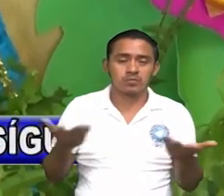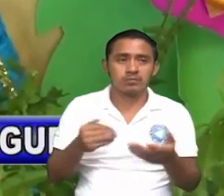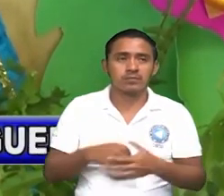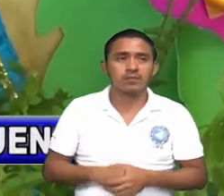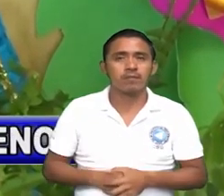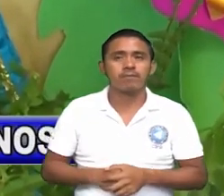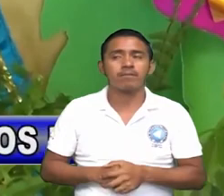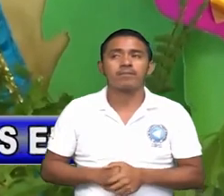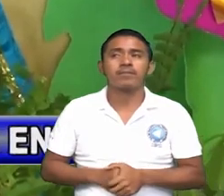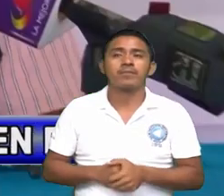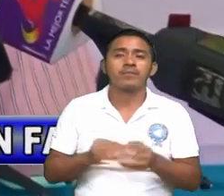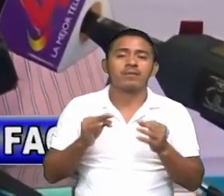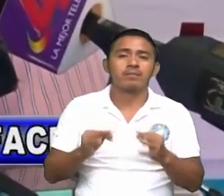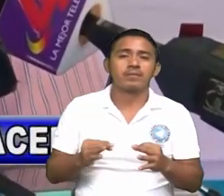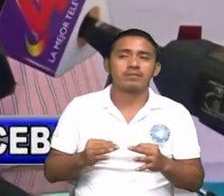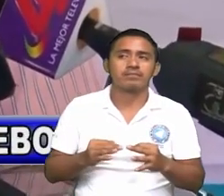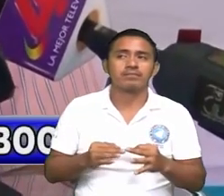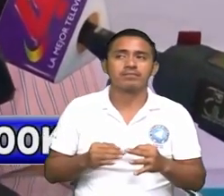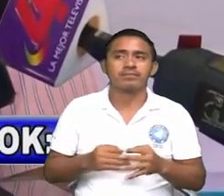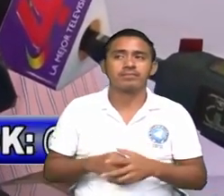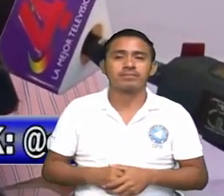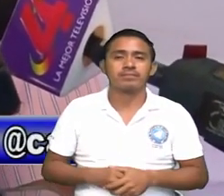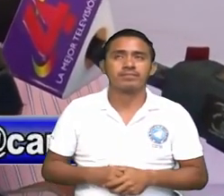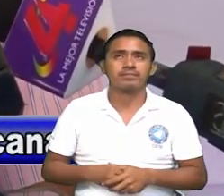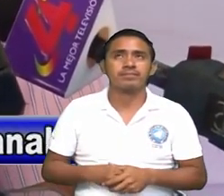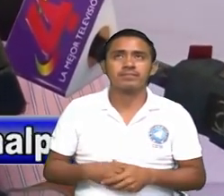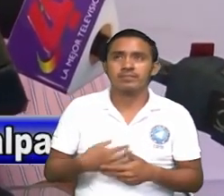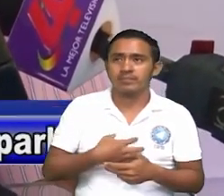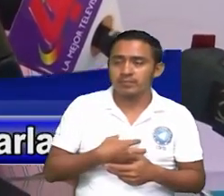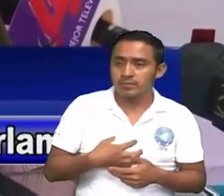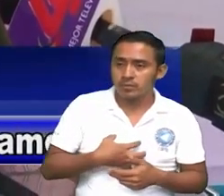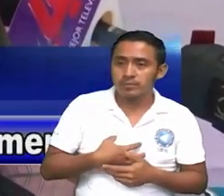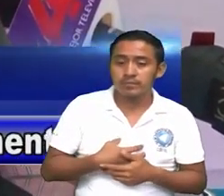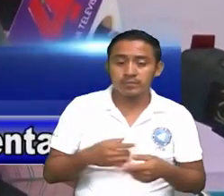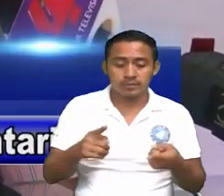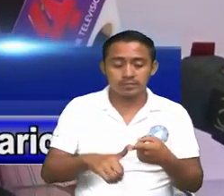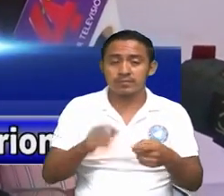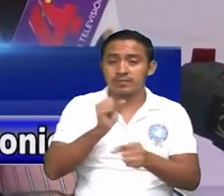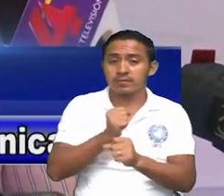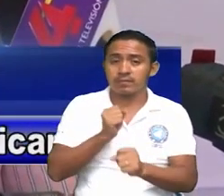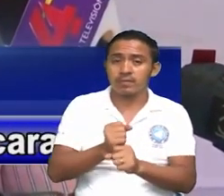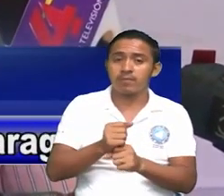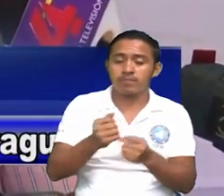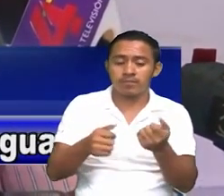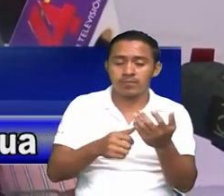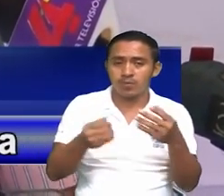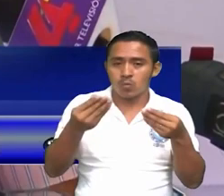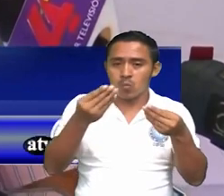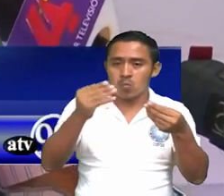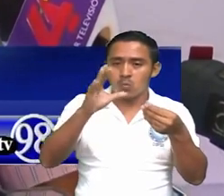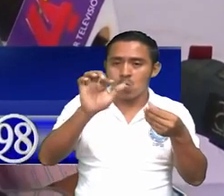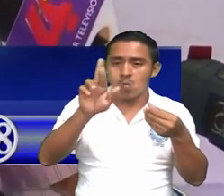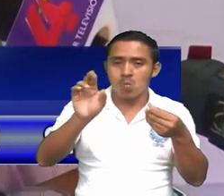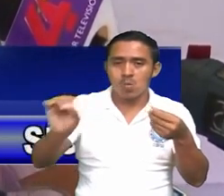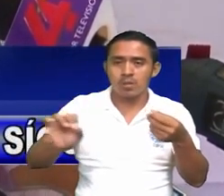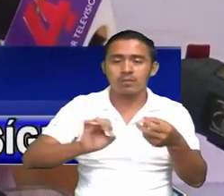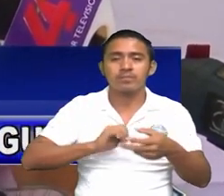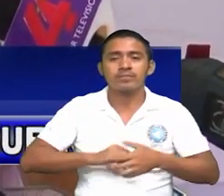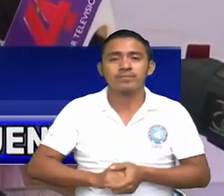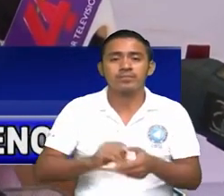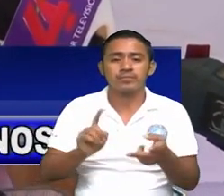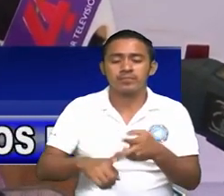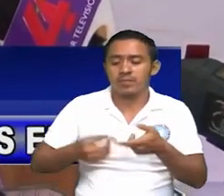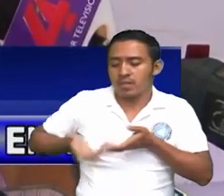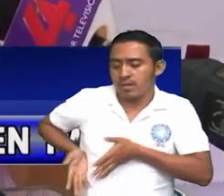las danzas folclóricas. Traemos producto de lo que es elaborado en cuero, billeteras para dama, para varón, tenemos